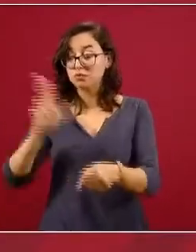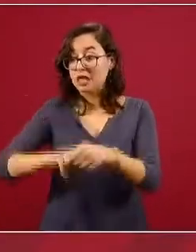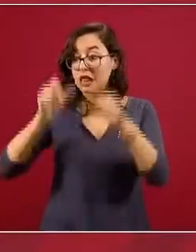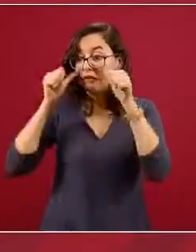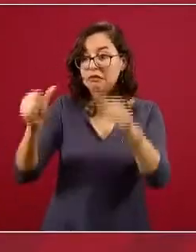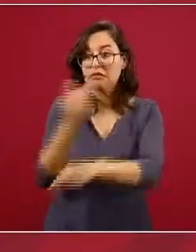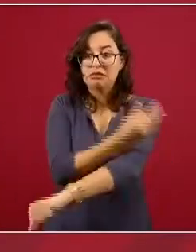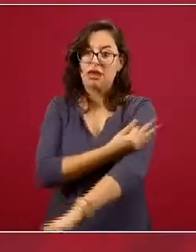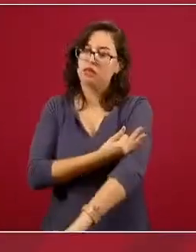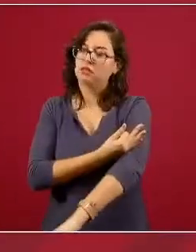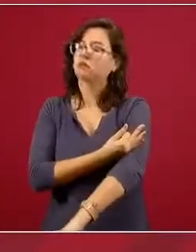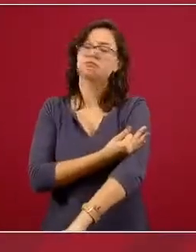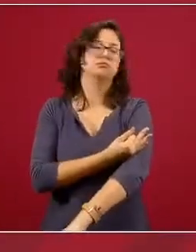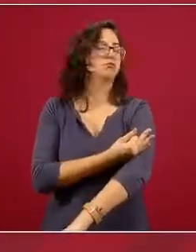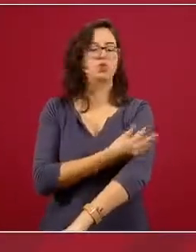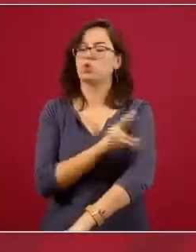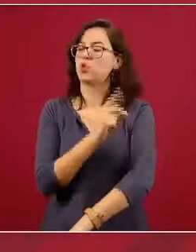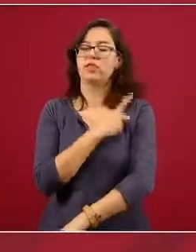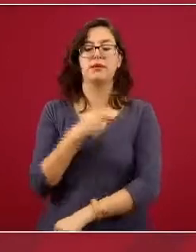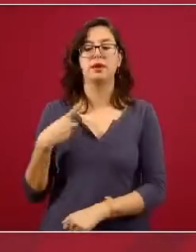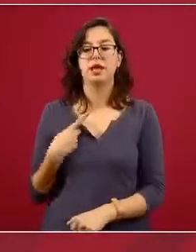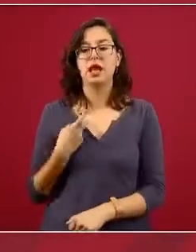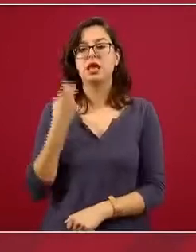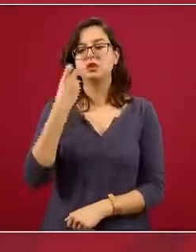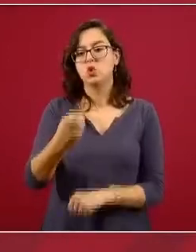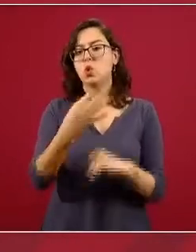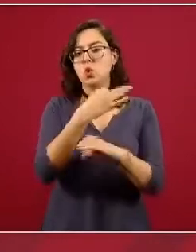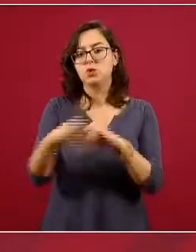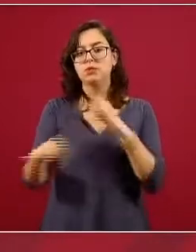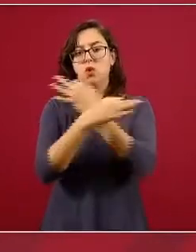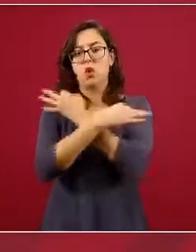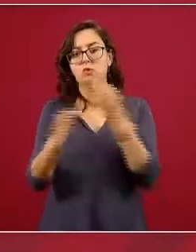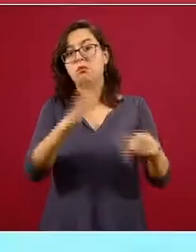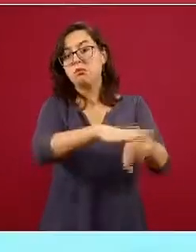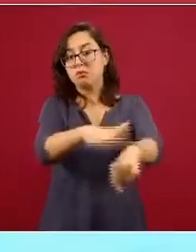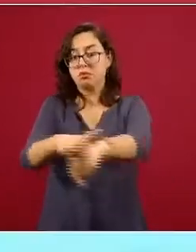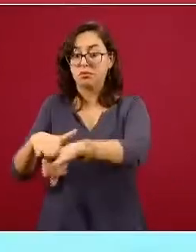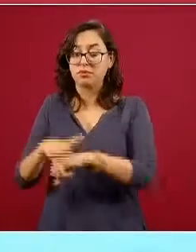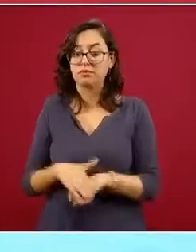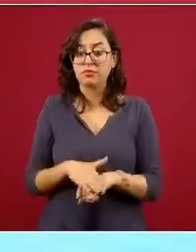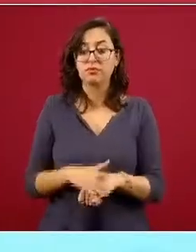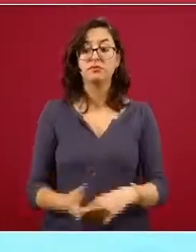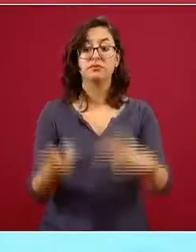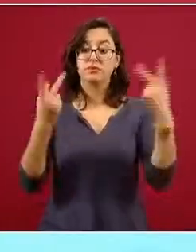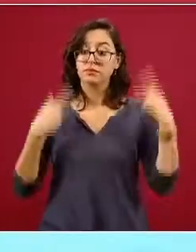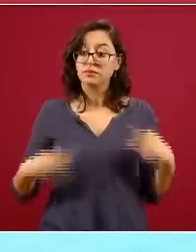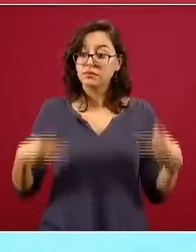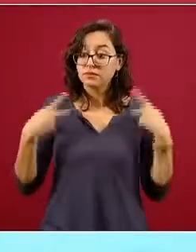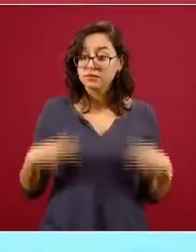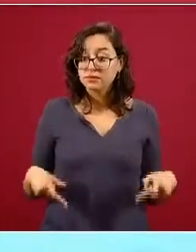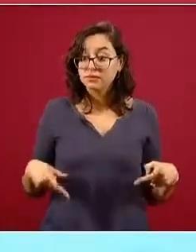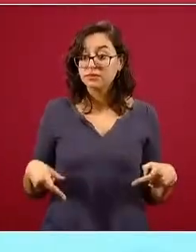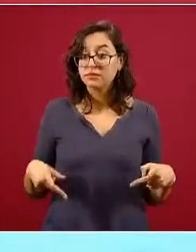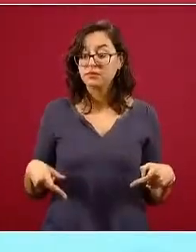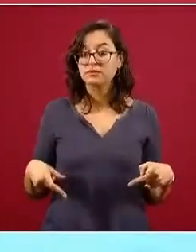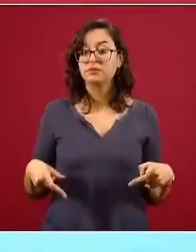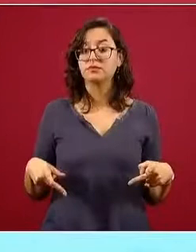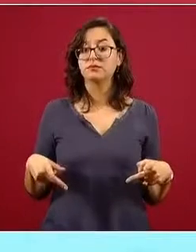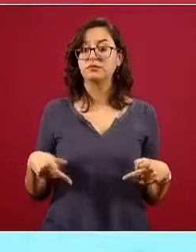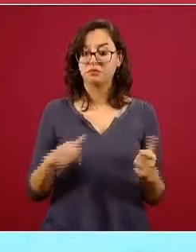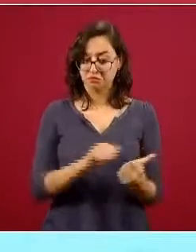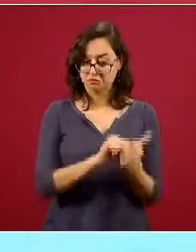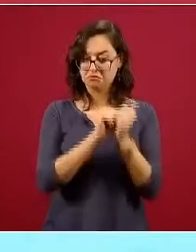tardía. Y este es el último mensaje que quiero recordar. Las personas se